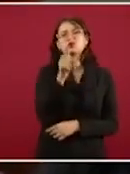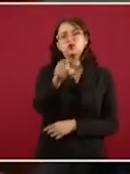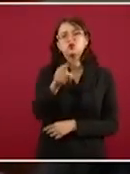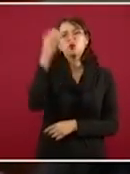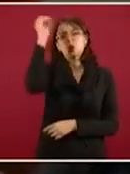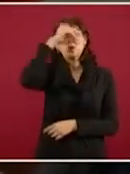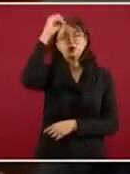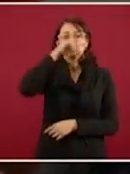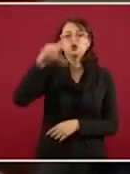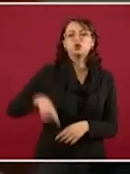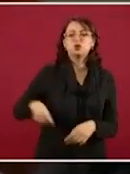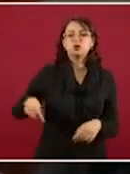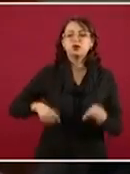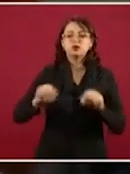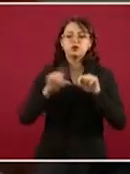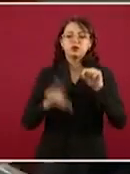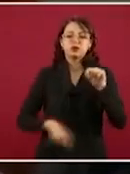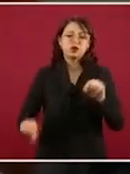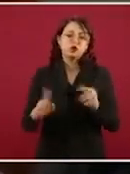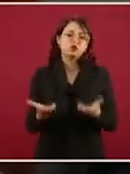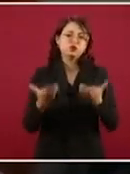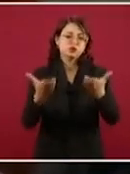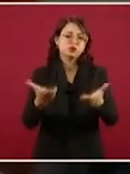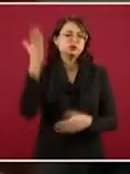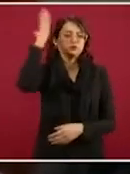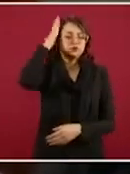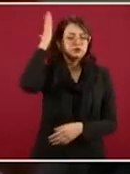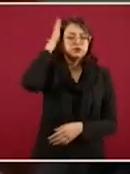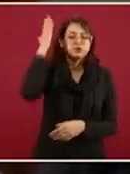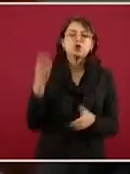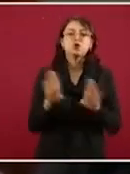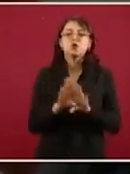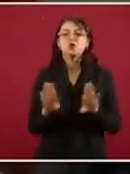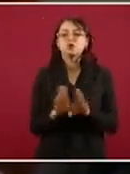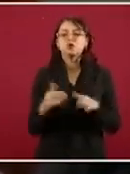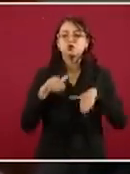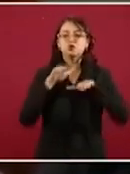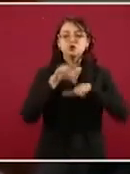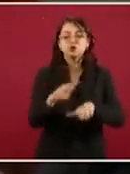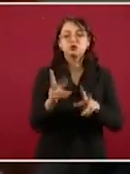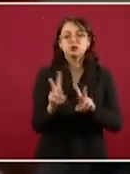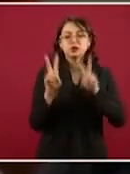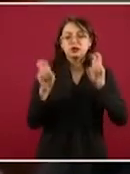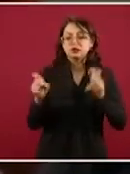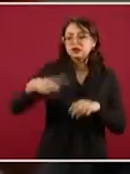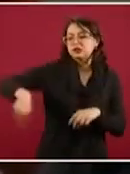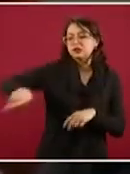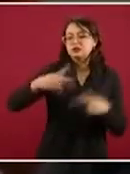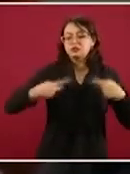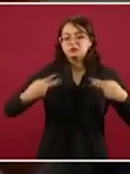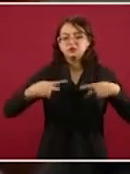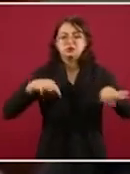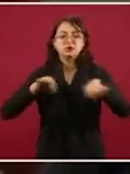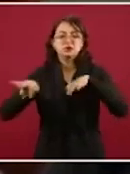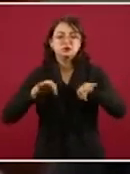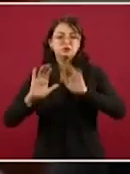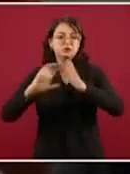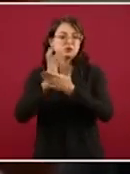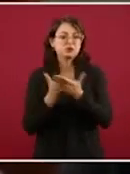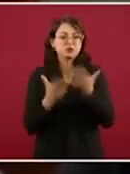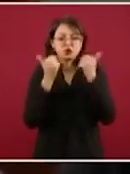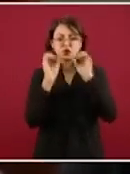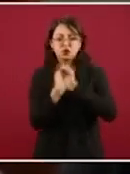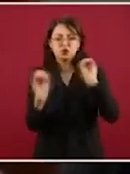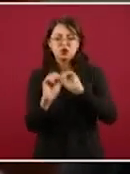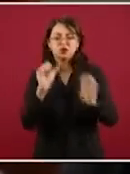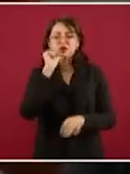el gobierno? ¿Qué posición tiene usted, por supuesto, como cabeza de este gobierno, respecto al tema del outsourcing, que es bueno, un tema